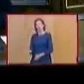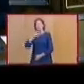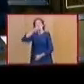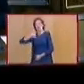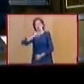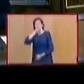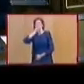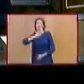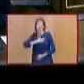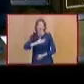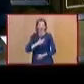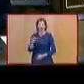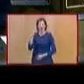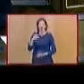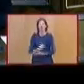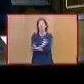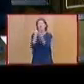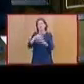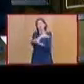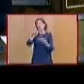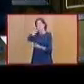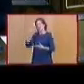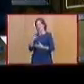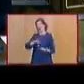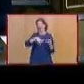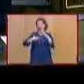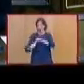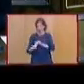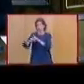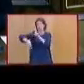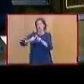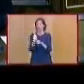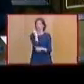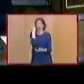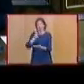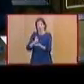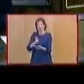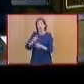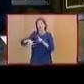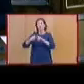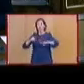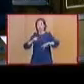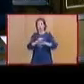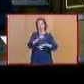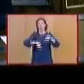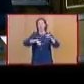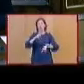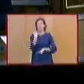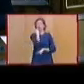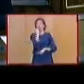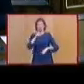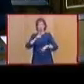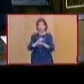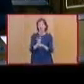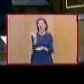16.000 millones de euros y de cómo va a financiar la actualización de las pensiones y de las bonificaciones fiscales y a la seguridad social no ha dado